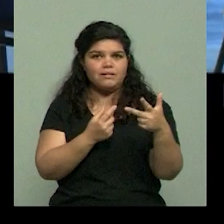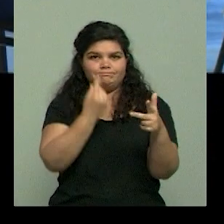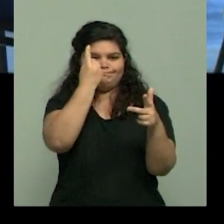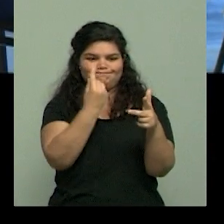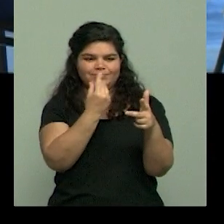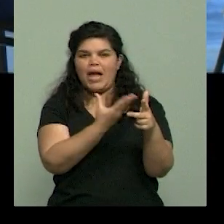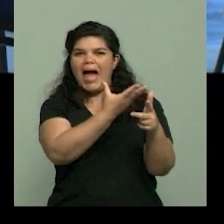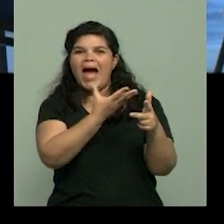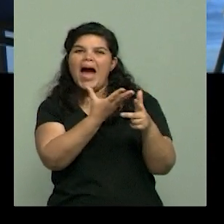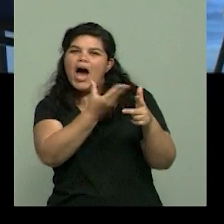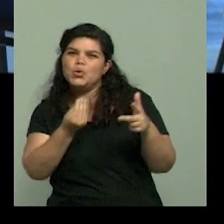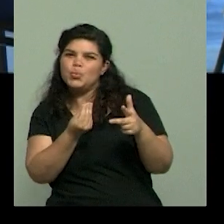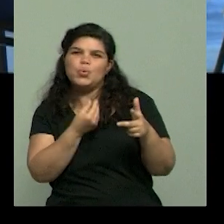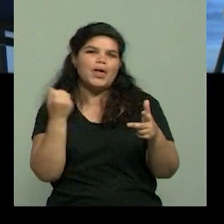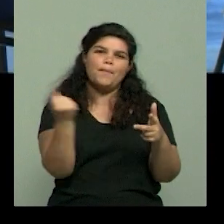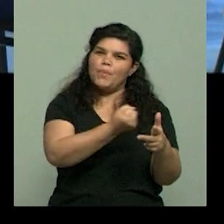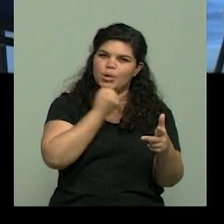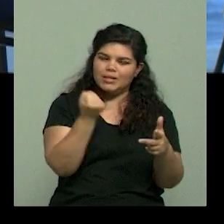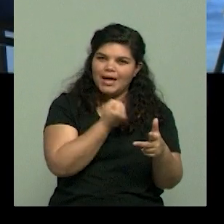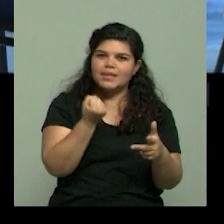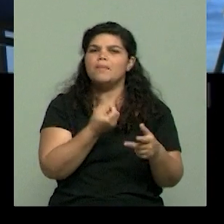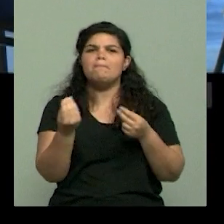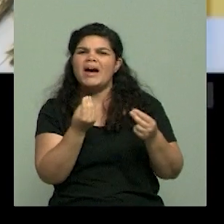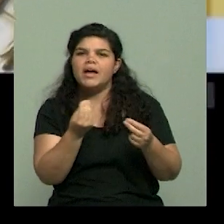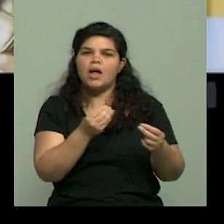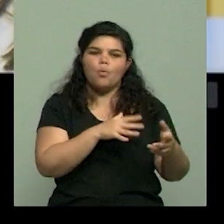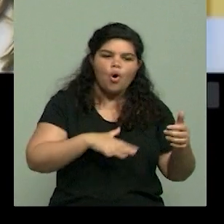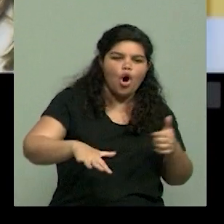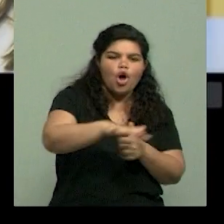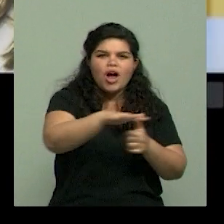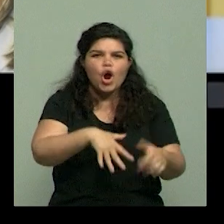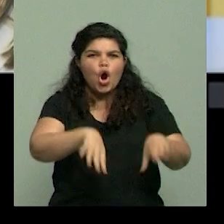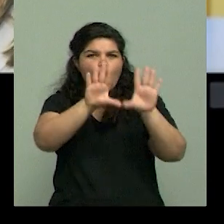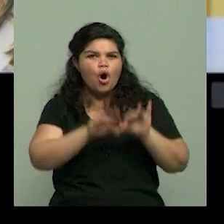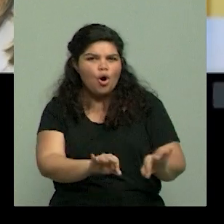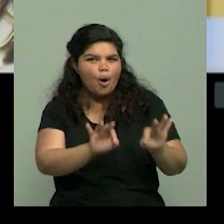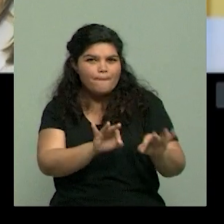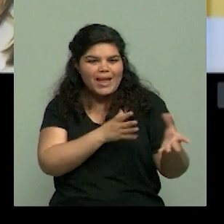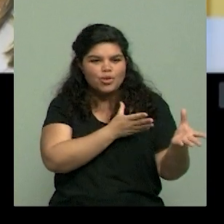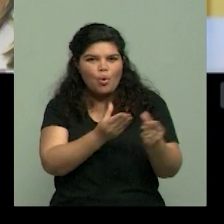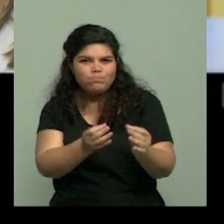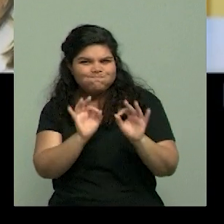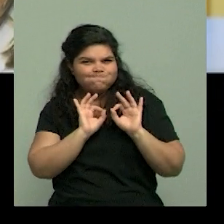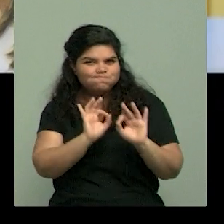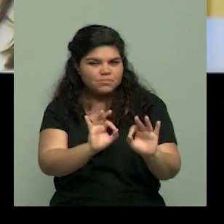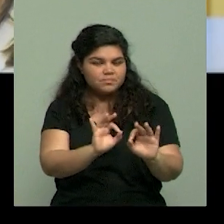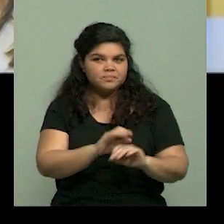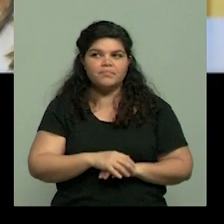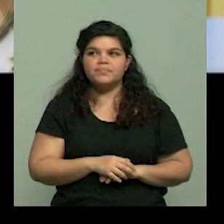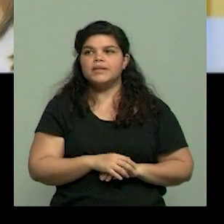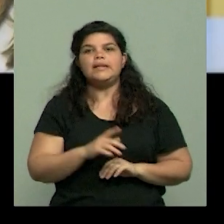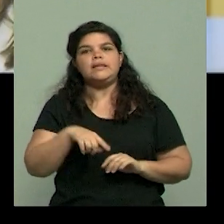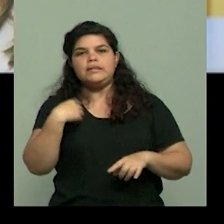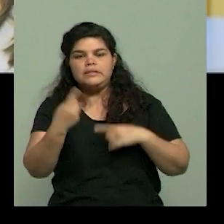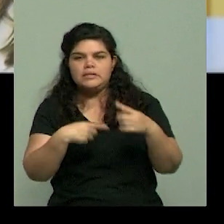una mirada y un tratamiento integral, ¿sí?, a la problemática. Tenemos reuniones en donde pues, bueno, hacemos los comentarios